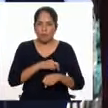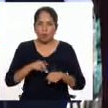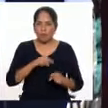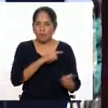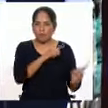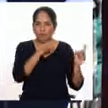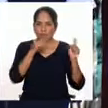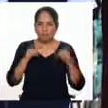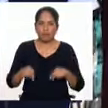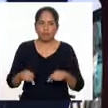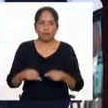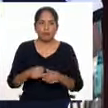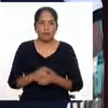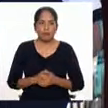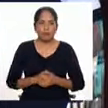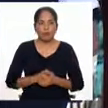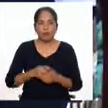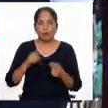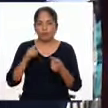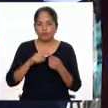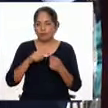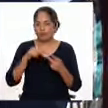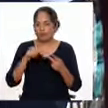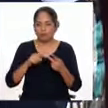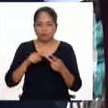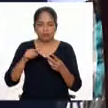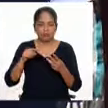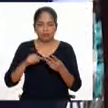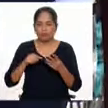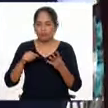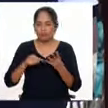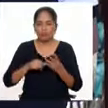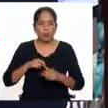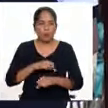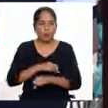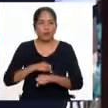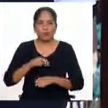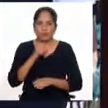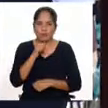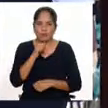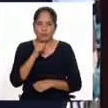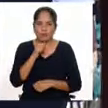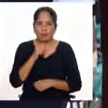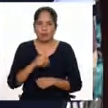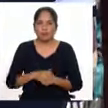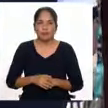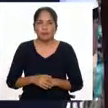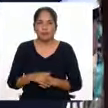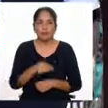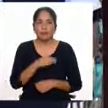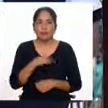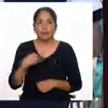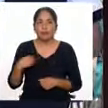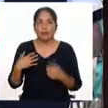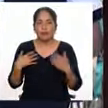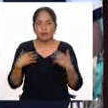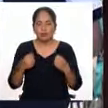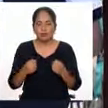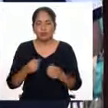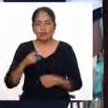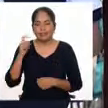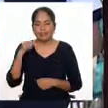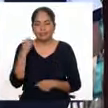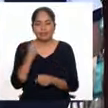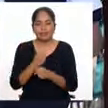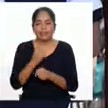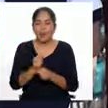el cartel, cardiólogo, urólogo, pediatras y un anestesiólogo. Ministro de Salud, atendamos ese